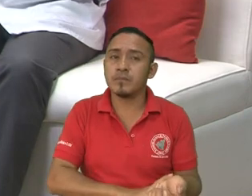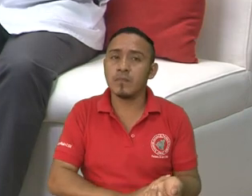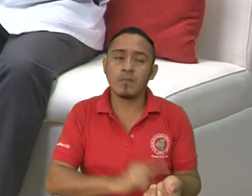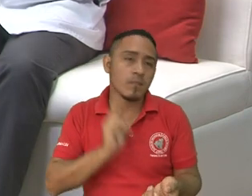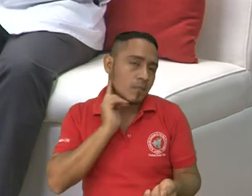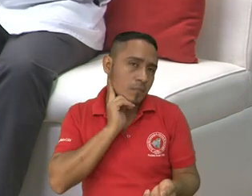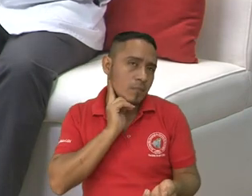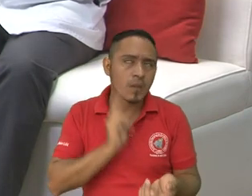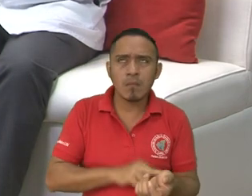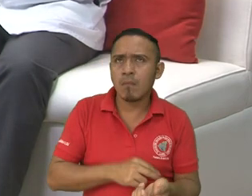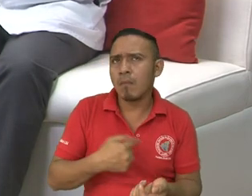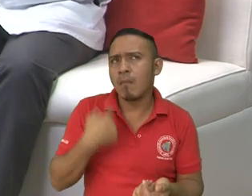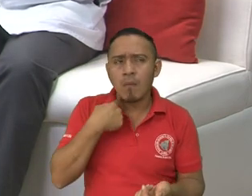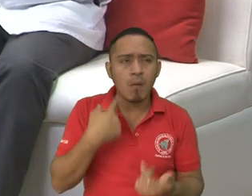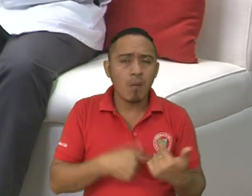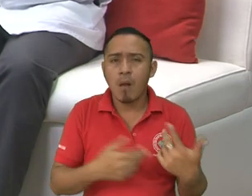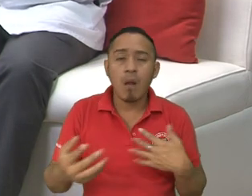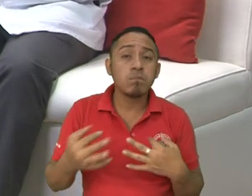ahí uno siente